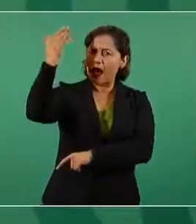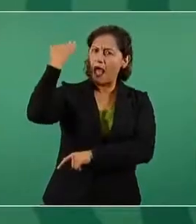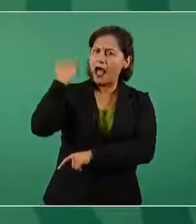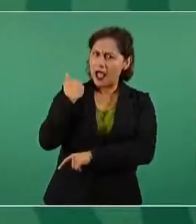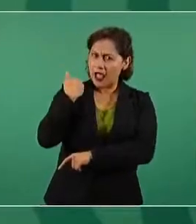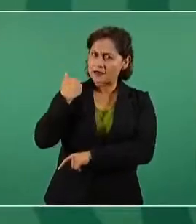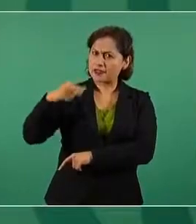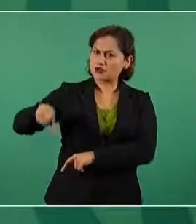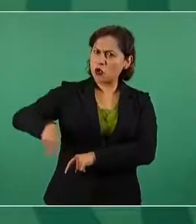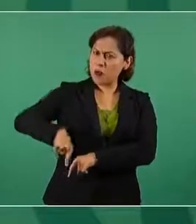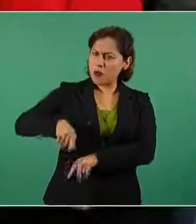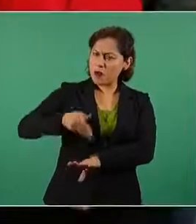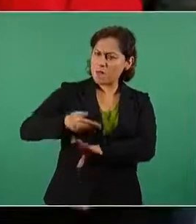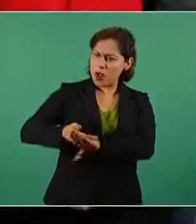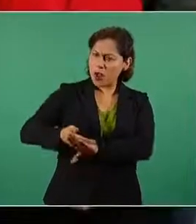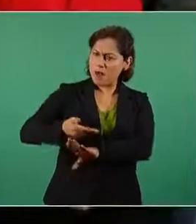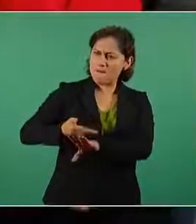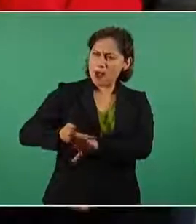como ahora?